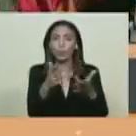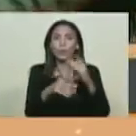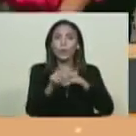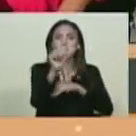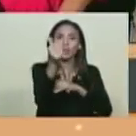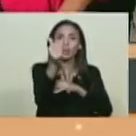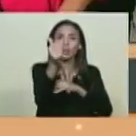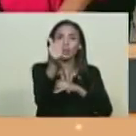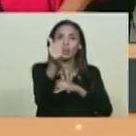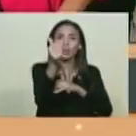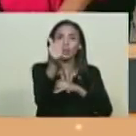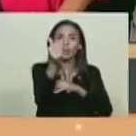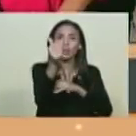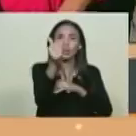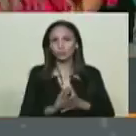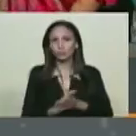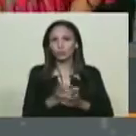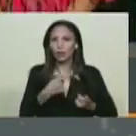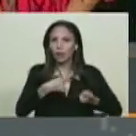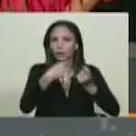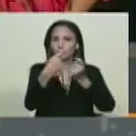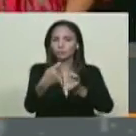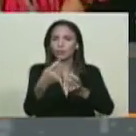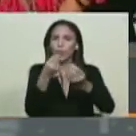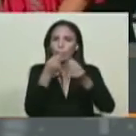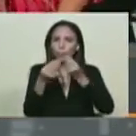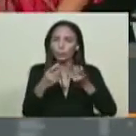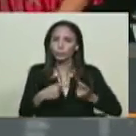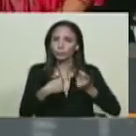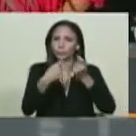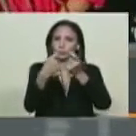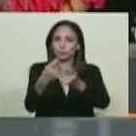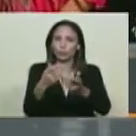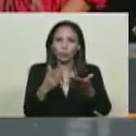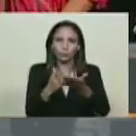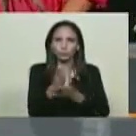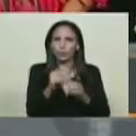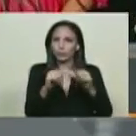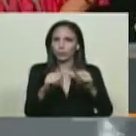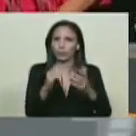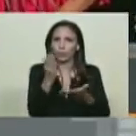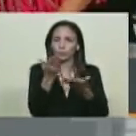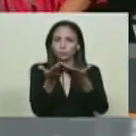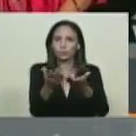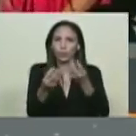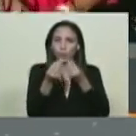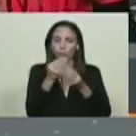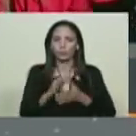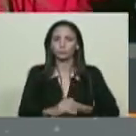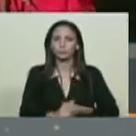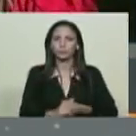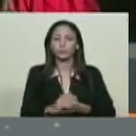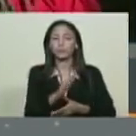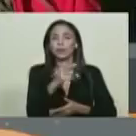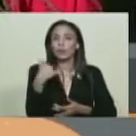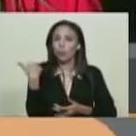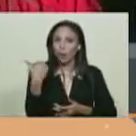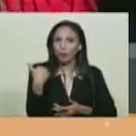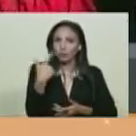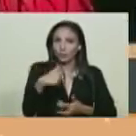20.000 bolívares. Llevarle la comida a los consumidores directamente. Presidente, aprovechando el